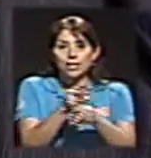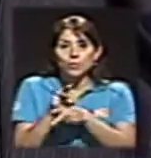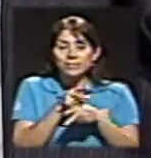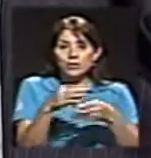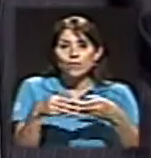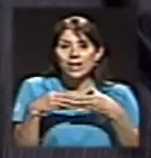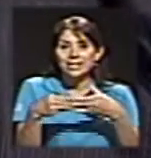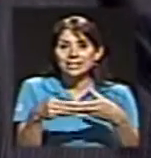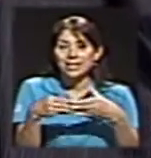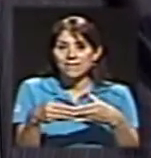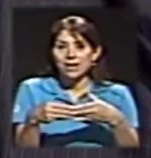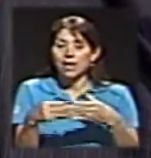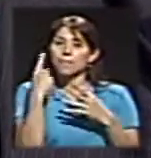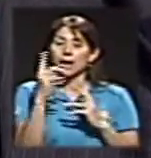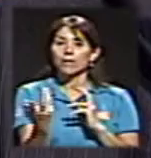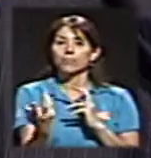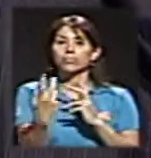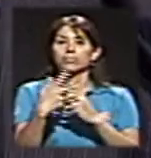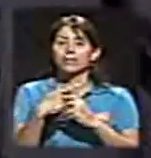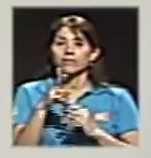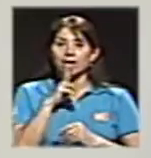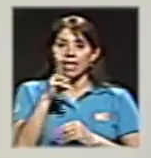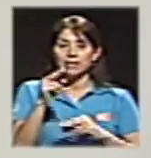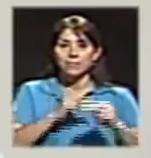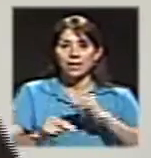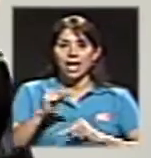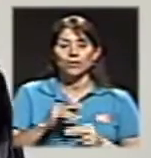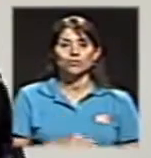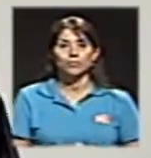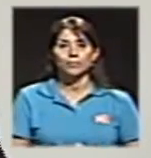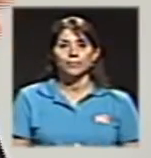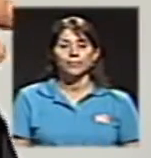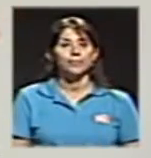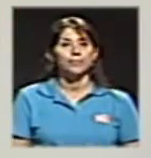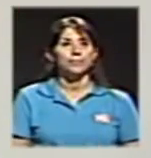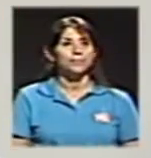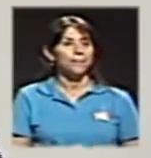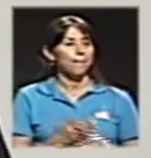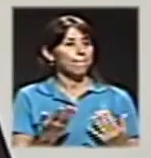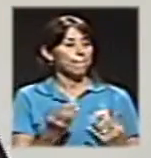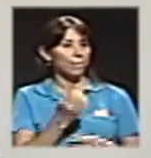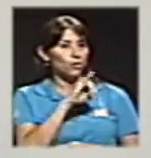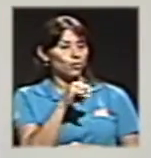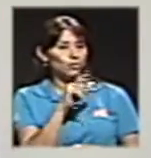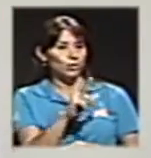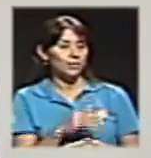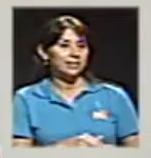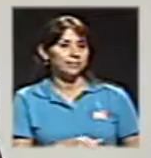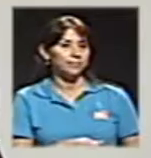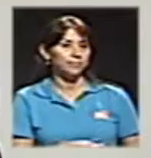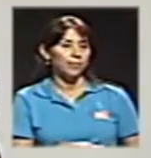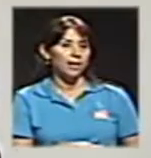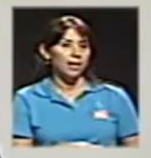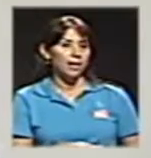que se adecue precisamente a la realidad de esos mercados. Don José Luis, digamos, la presencia